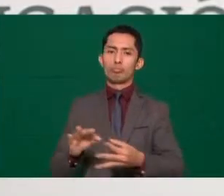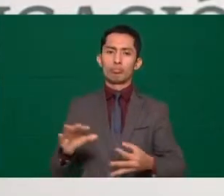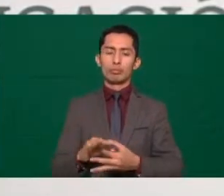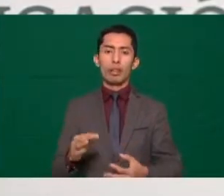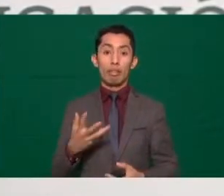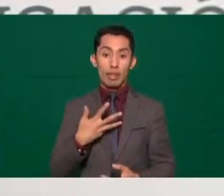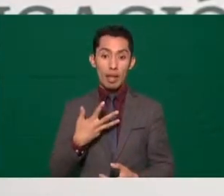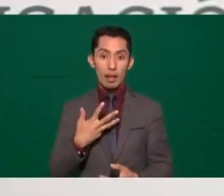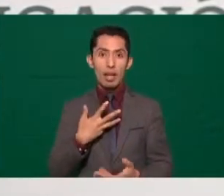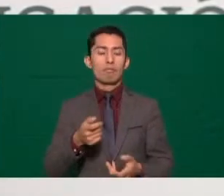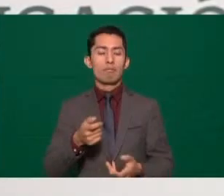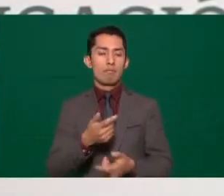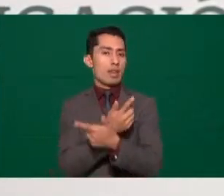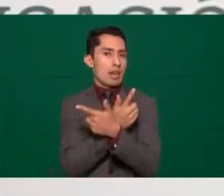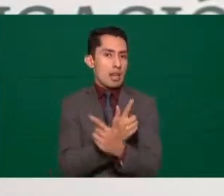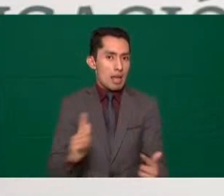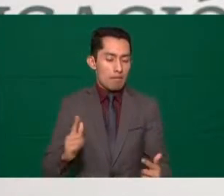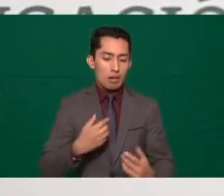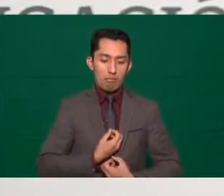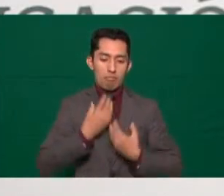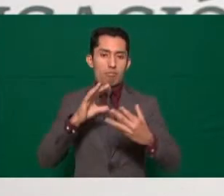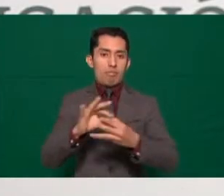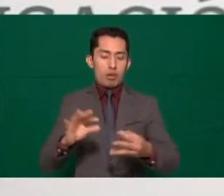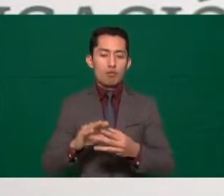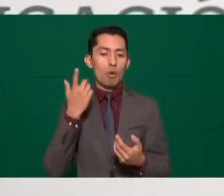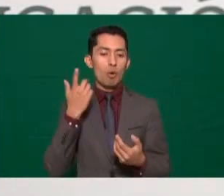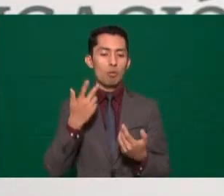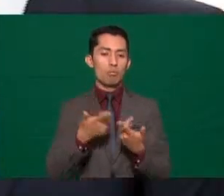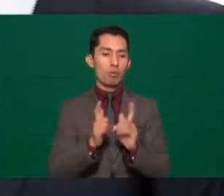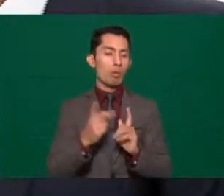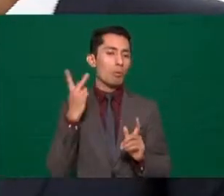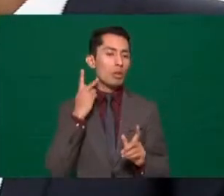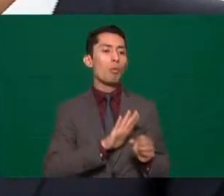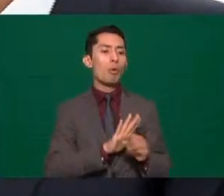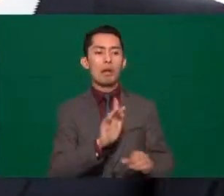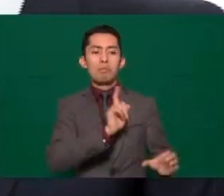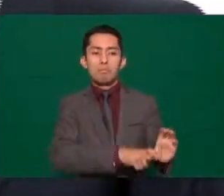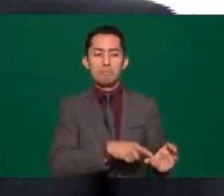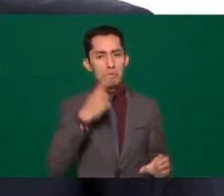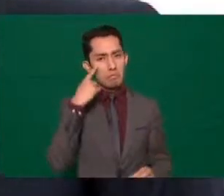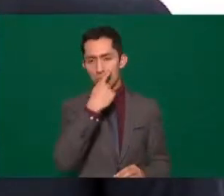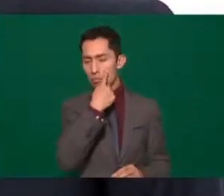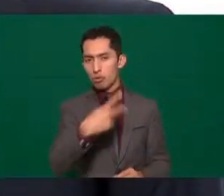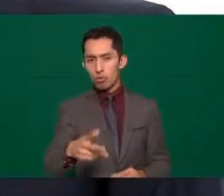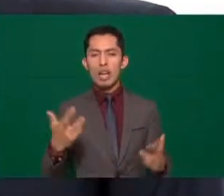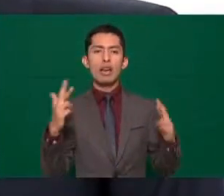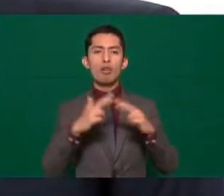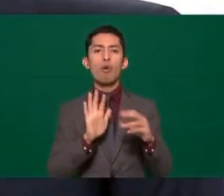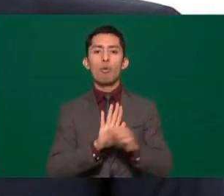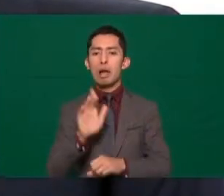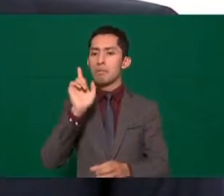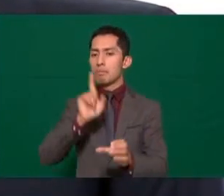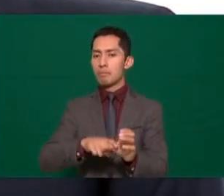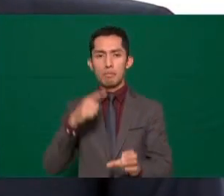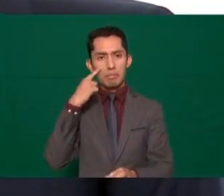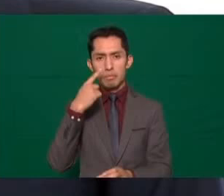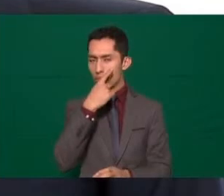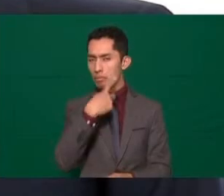libres. Libertad política, libertad religiosa,